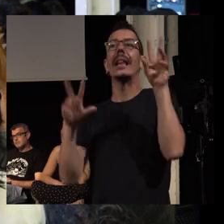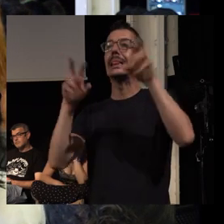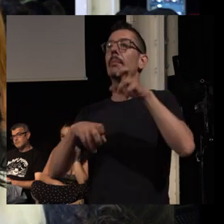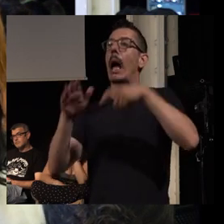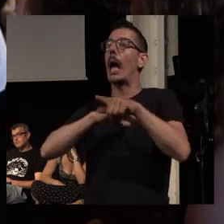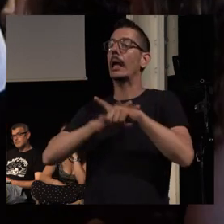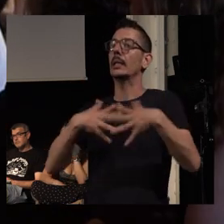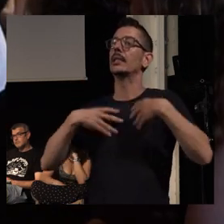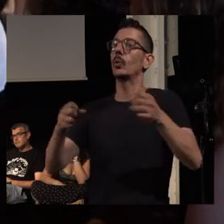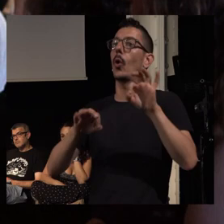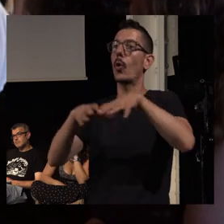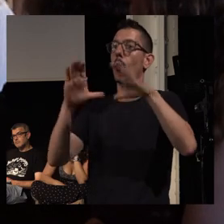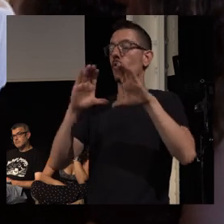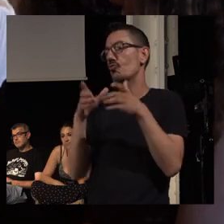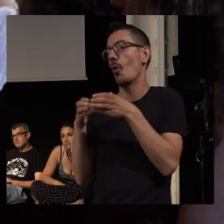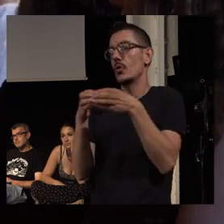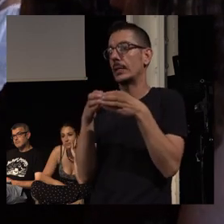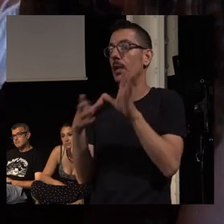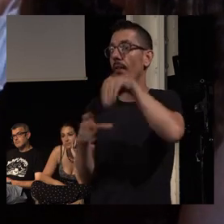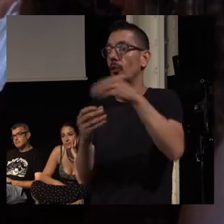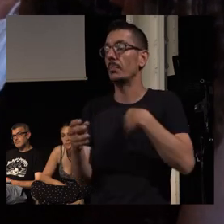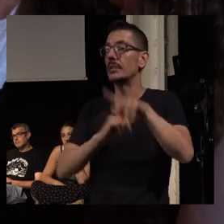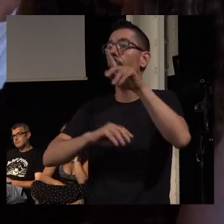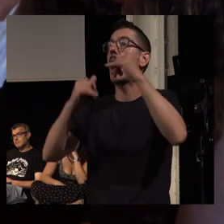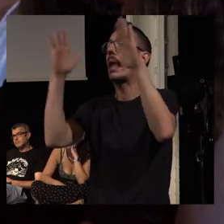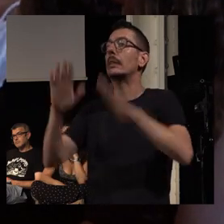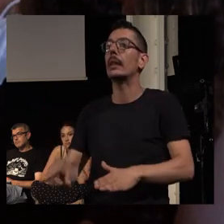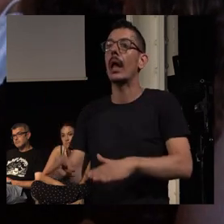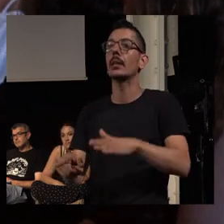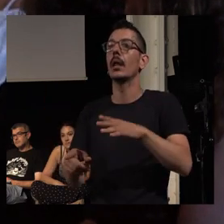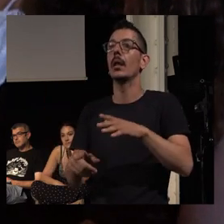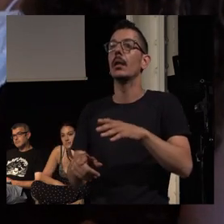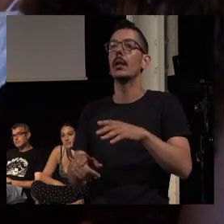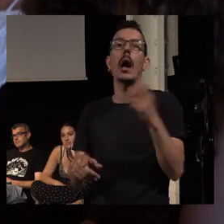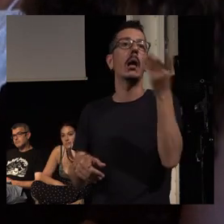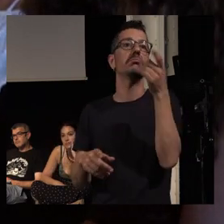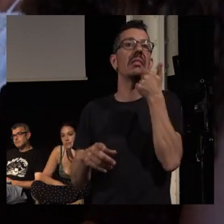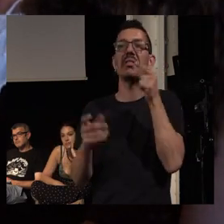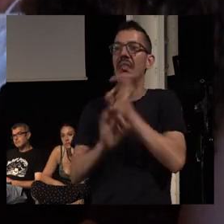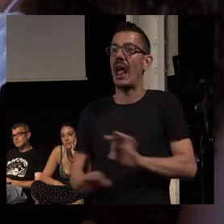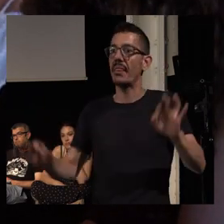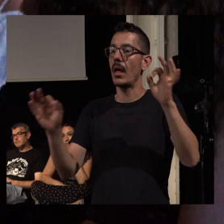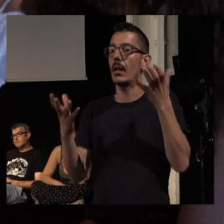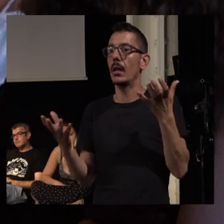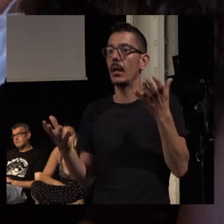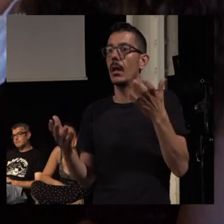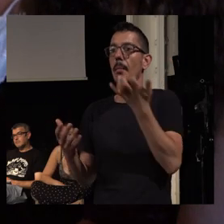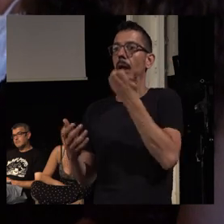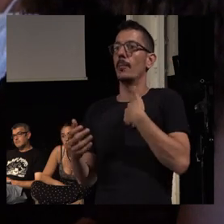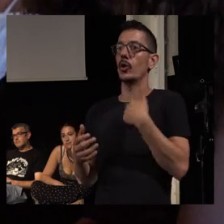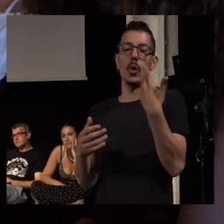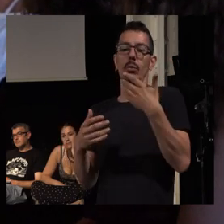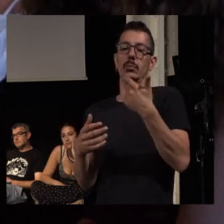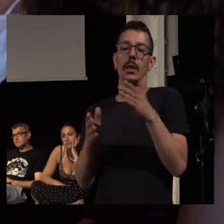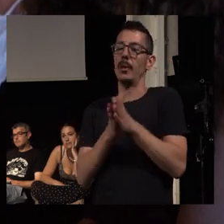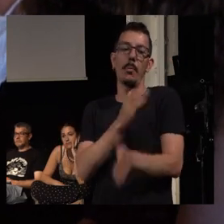comunitario dentro de esa entidad. Es decir, tanto mi compañera y yo, que somos agentes de salud, pues yo creo que Médicos del Mundo ha ganado